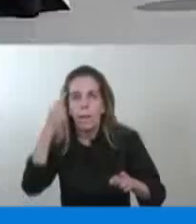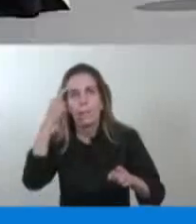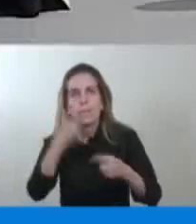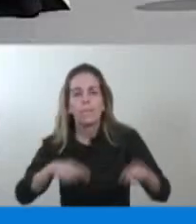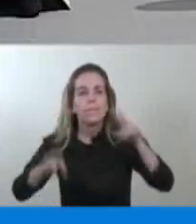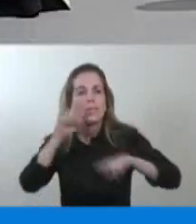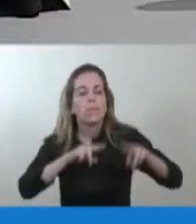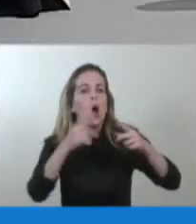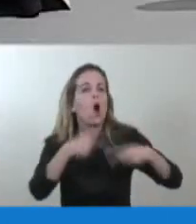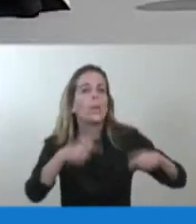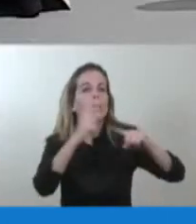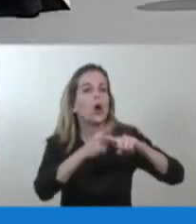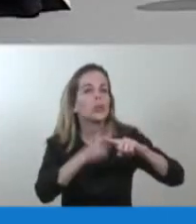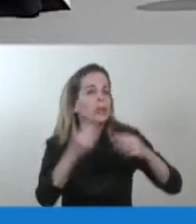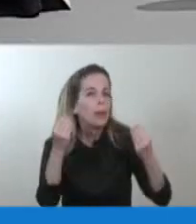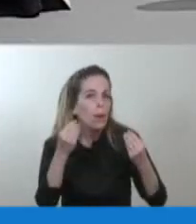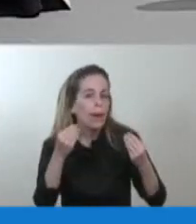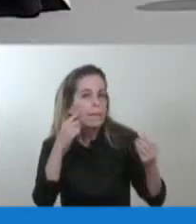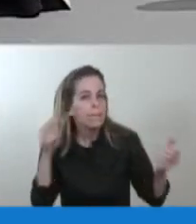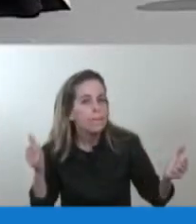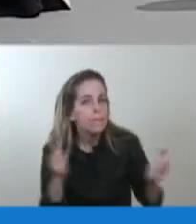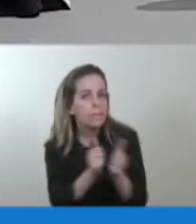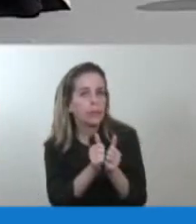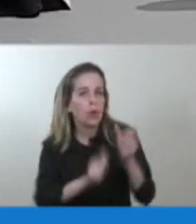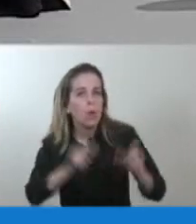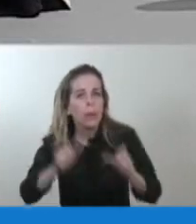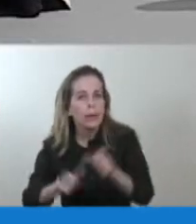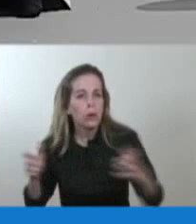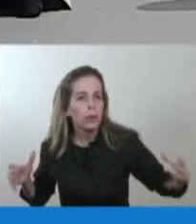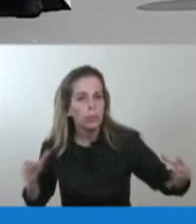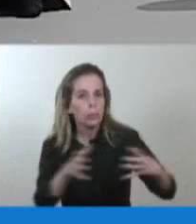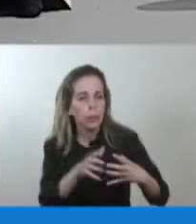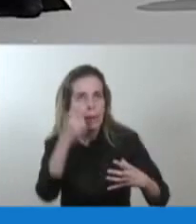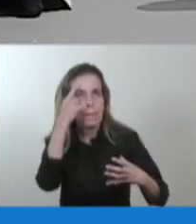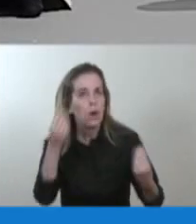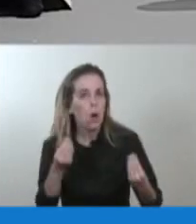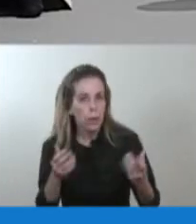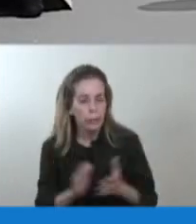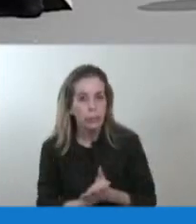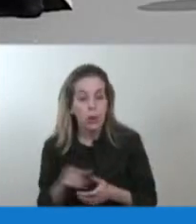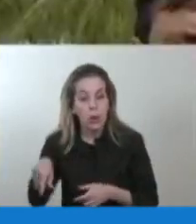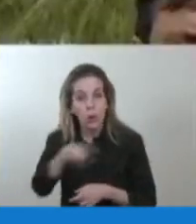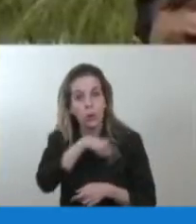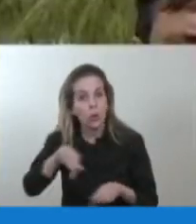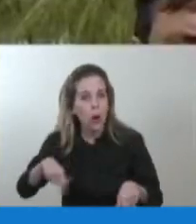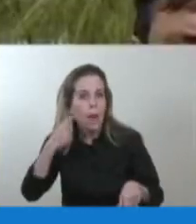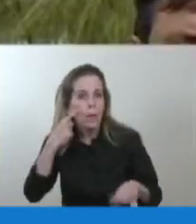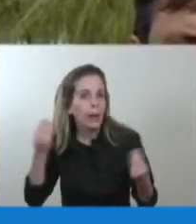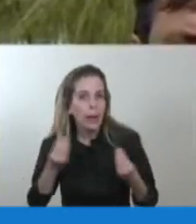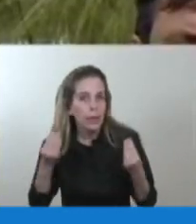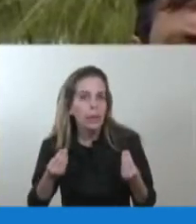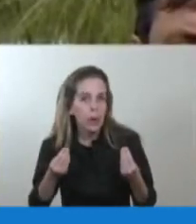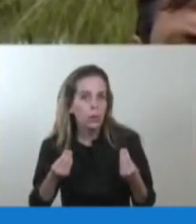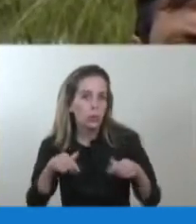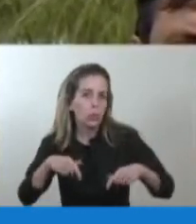reunirse con el otro sentir que tenían una misión por dar y nosotros lo que vivimos en este momento es un